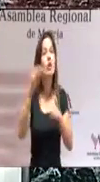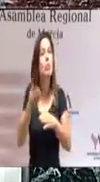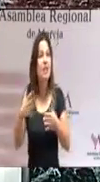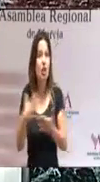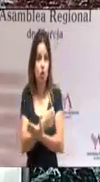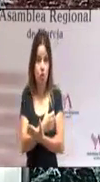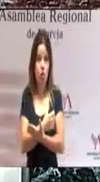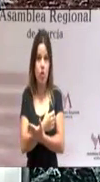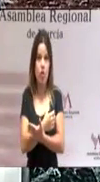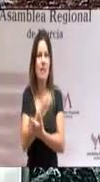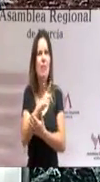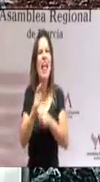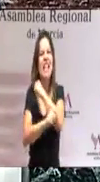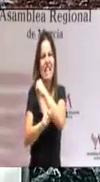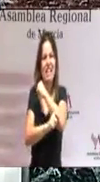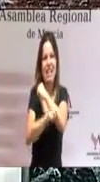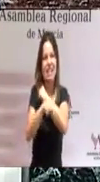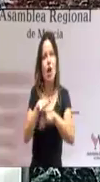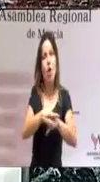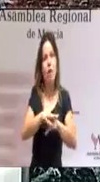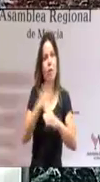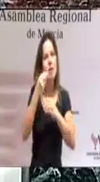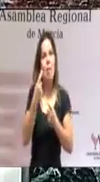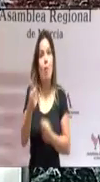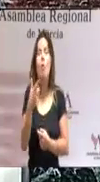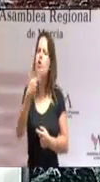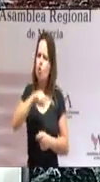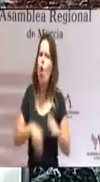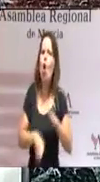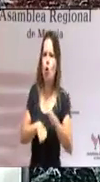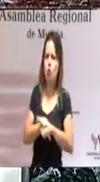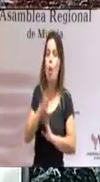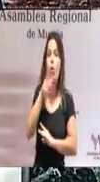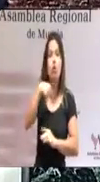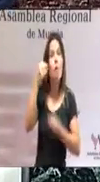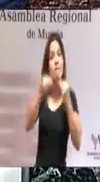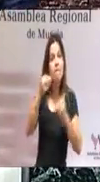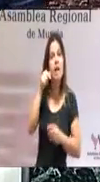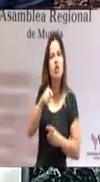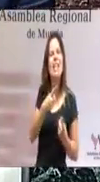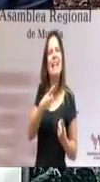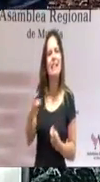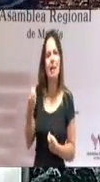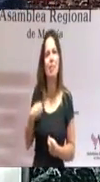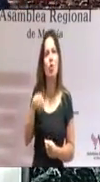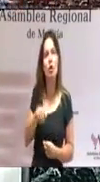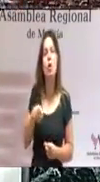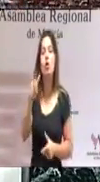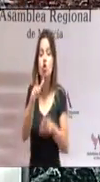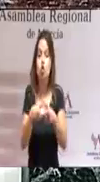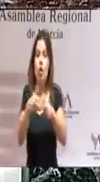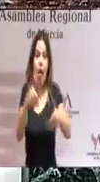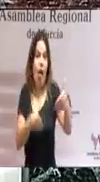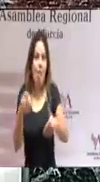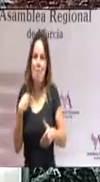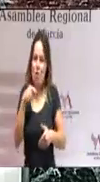y estratégicas de este Gobierno. Pero nosotros vamos a seguir haciéndolo porque creemos que es precisamente lo que nos demanda la sociedad en este